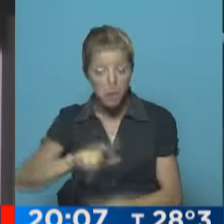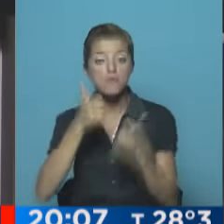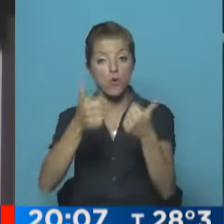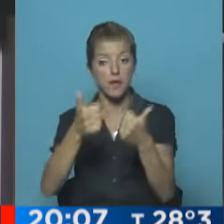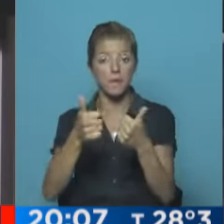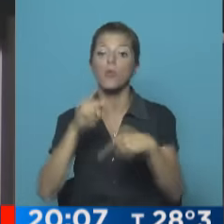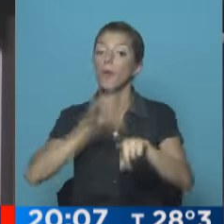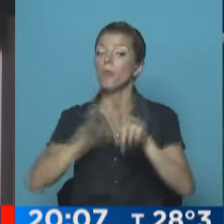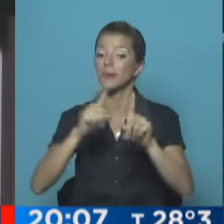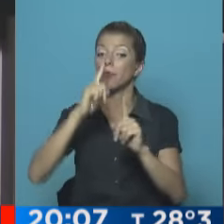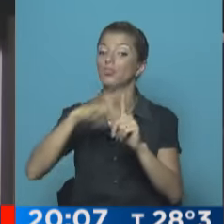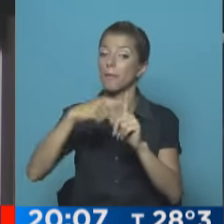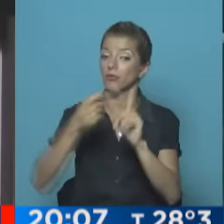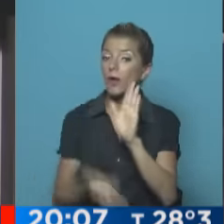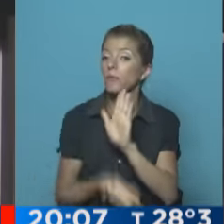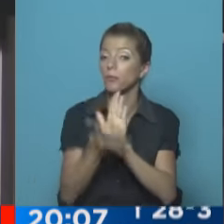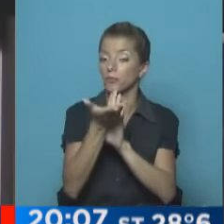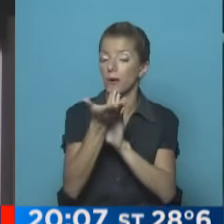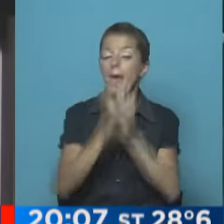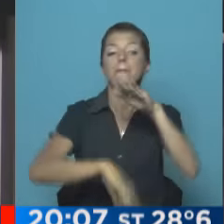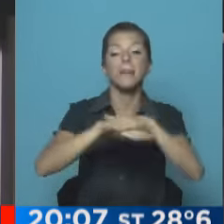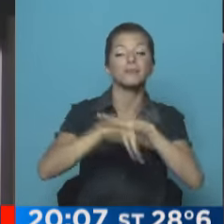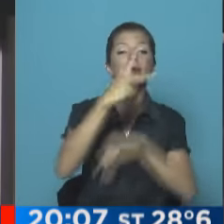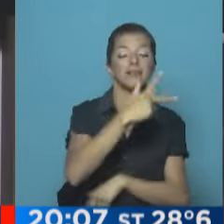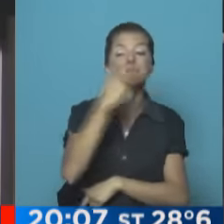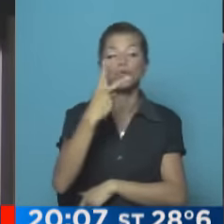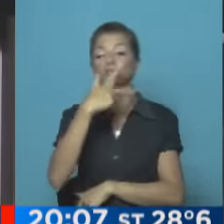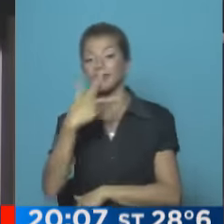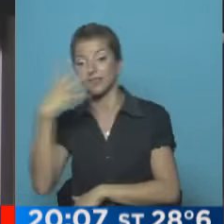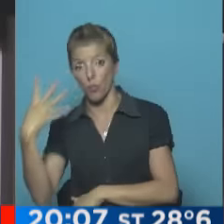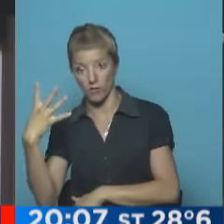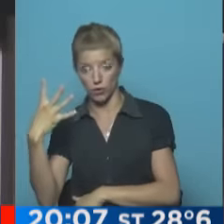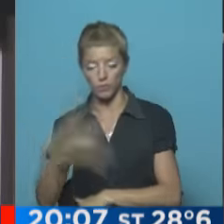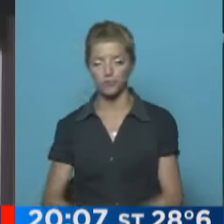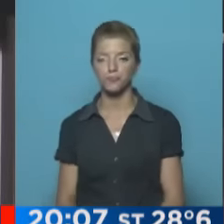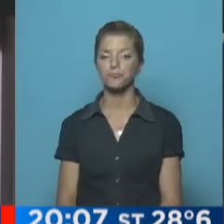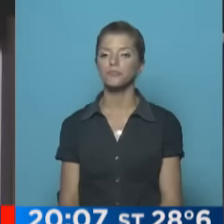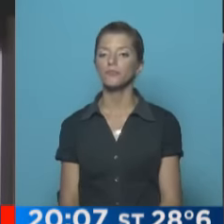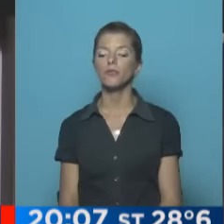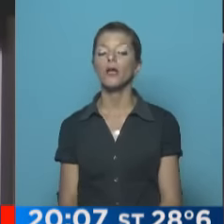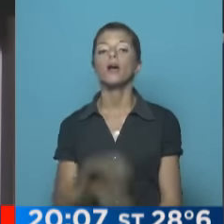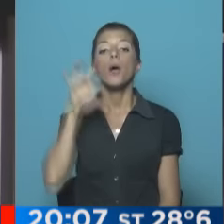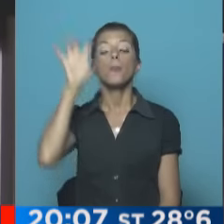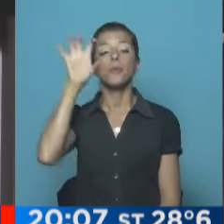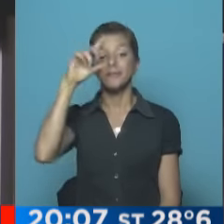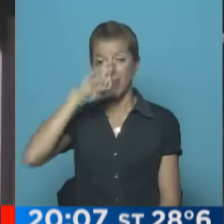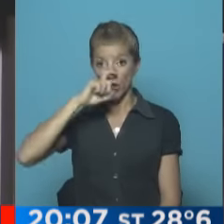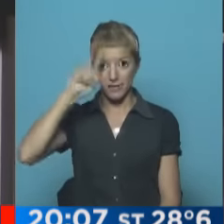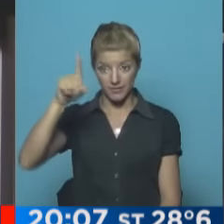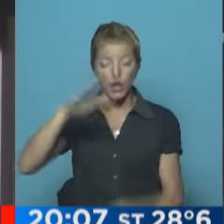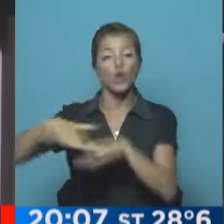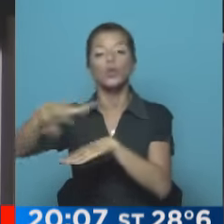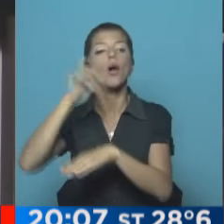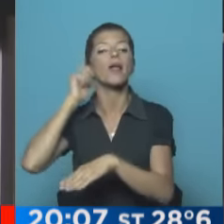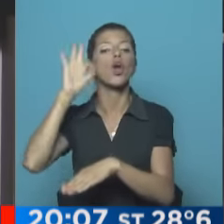ascenso importante de las temperaturas, máximas de 32 a 34 grados. Si nos vamos a la provincia de Corrientes, especialmente en Goya, que también está